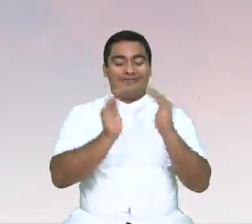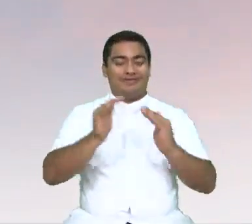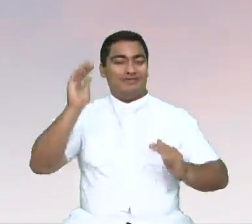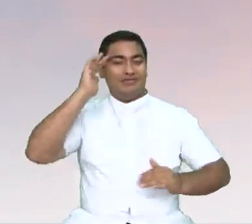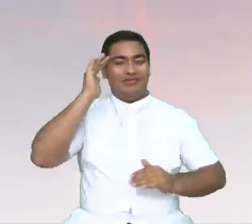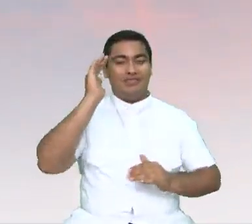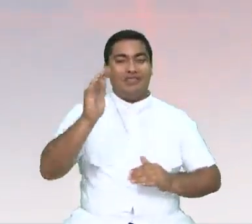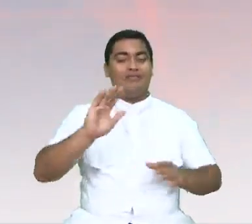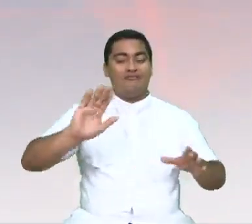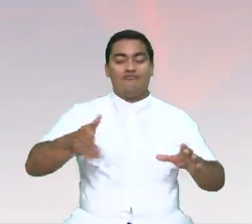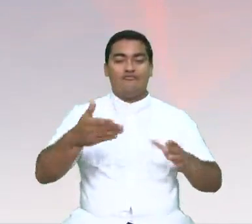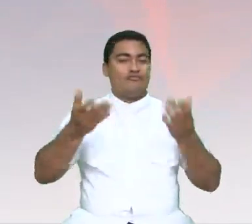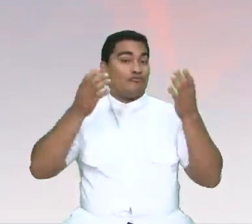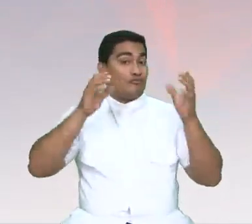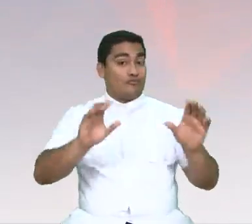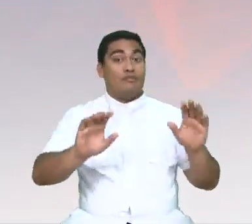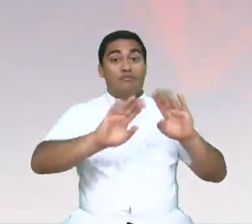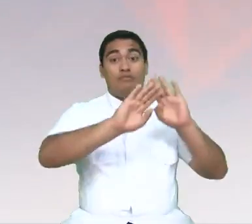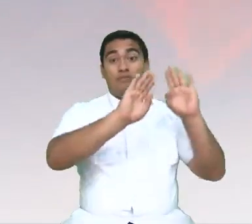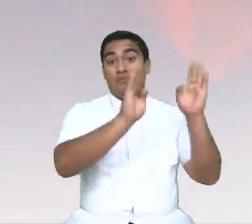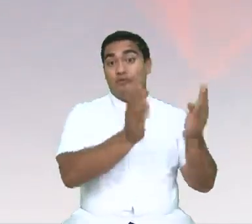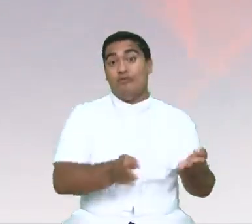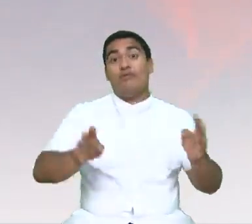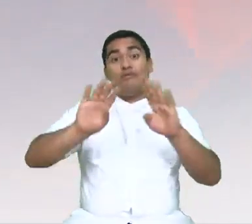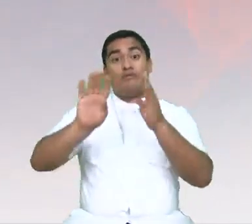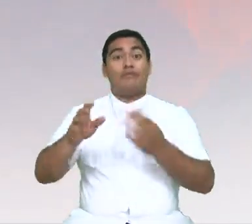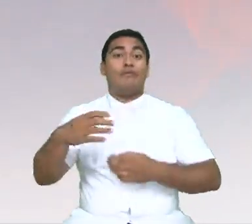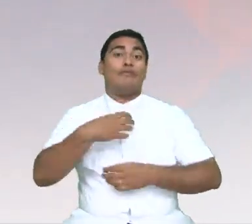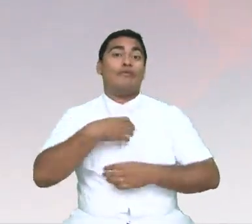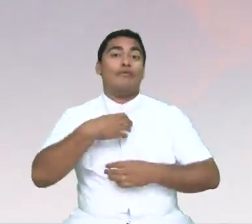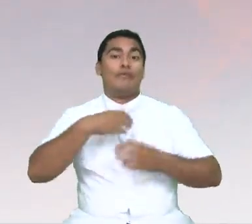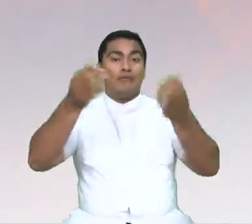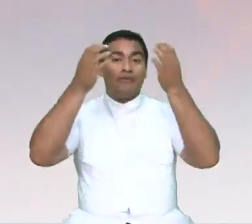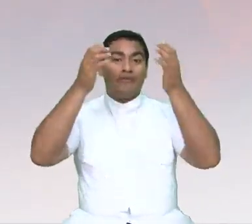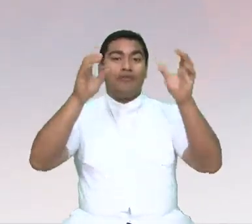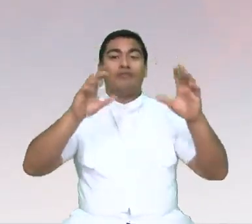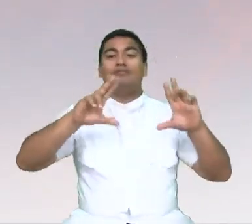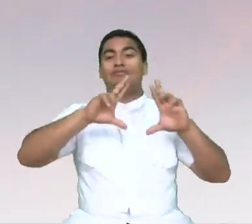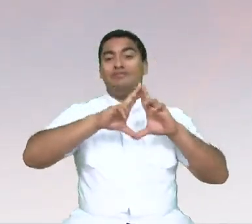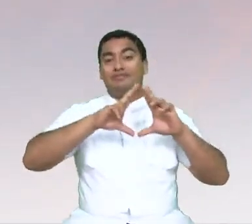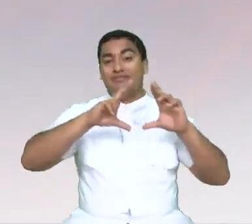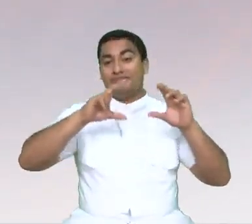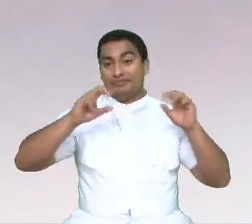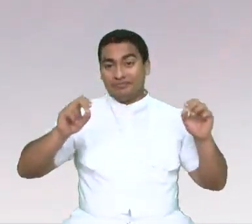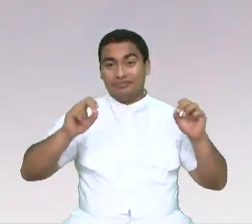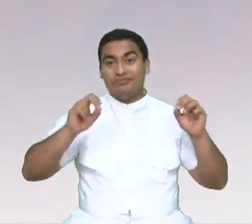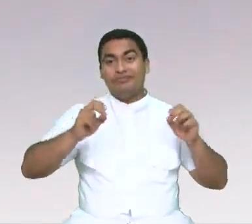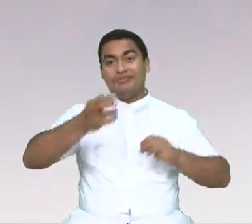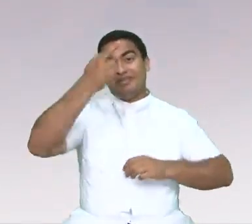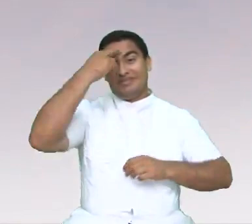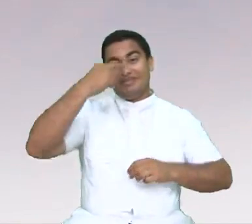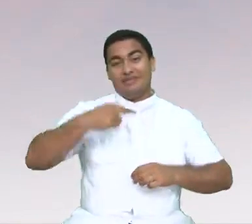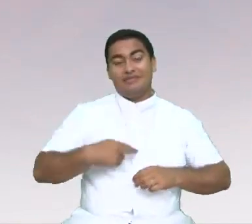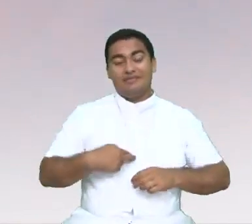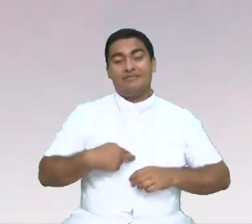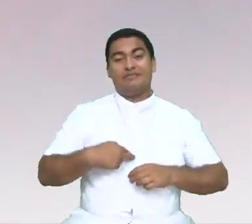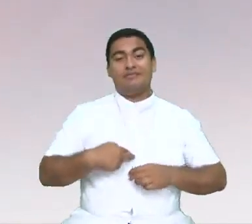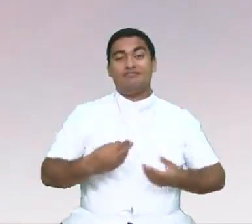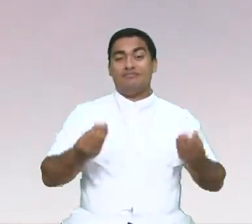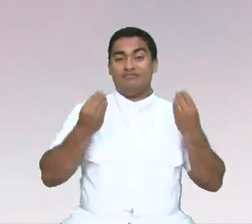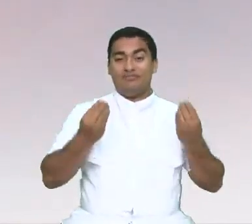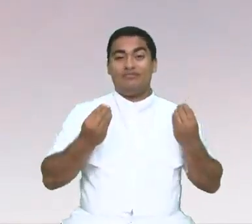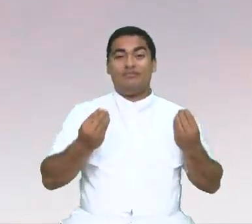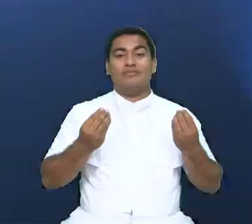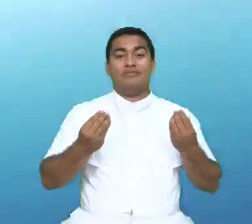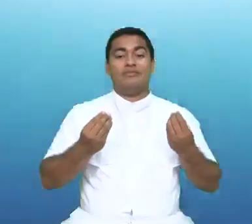nuestra Nicaragua, por cultura. Somos las jefas de hogar, tenemos la gran responsabilidad también de